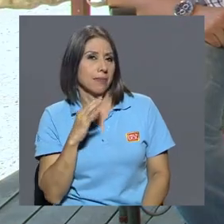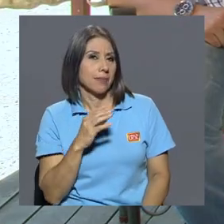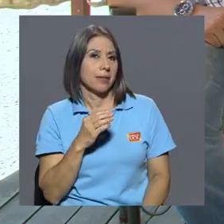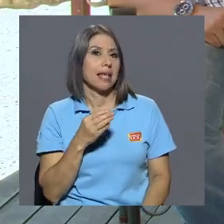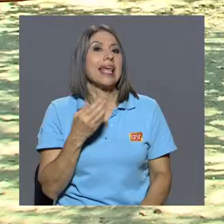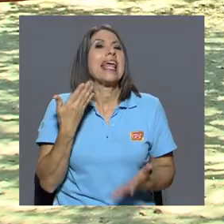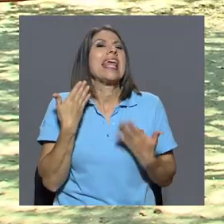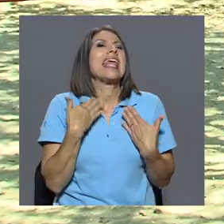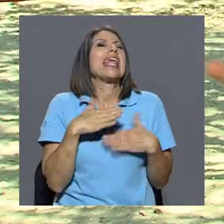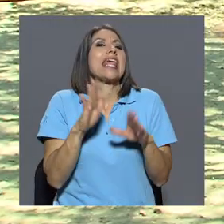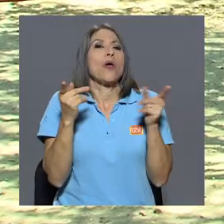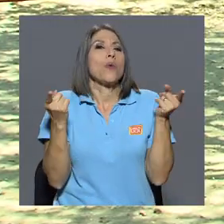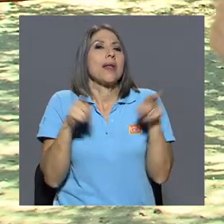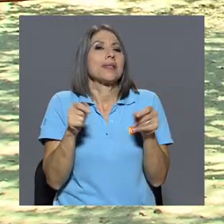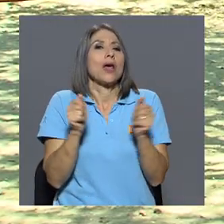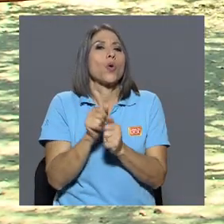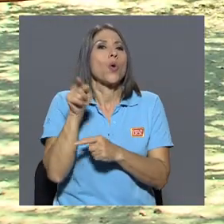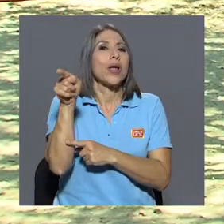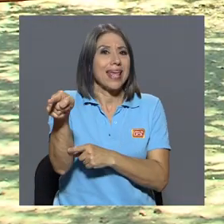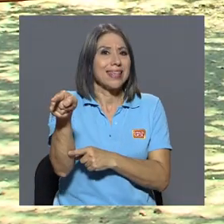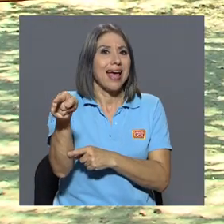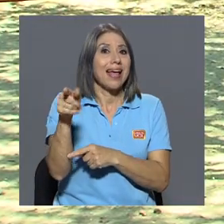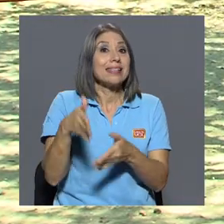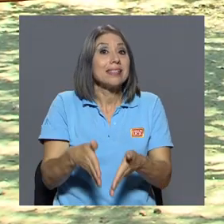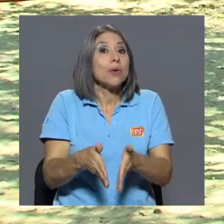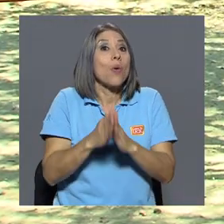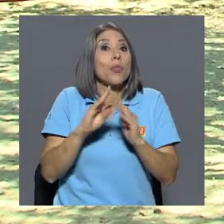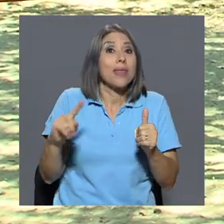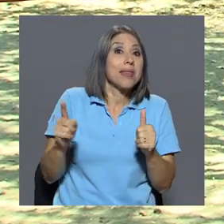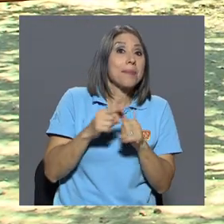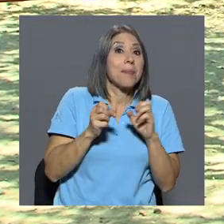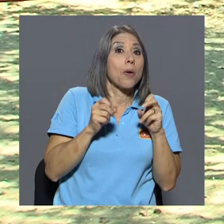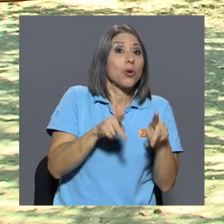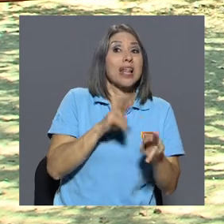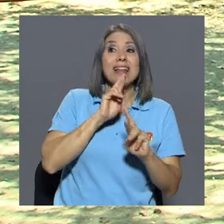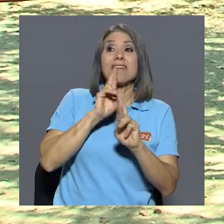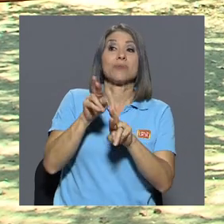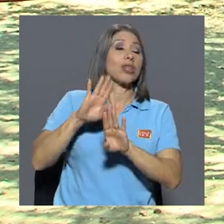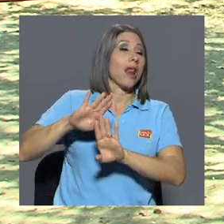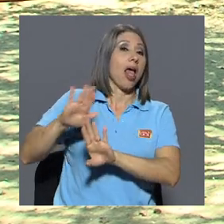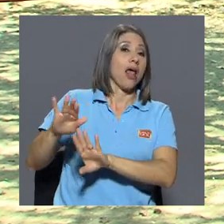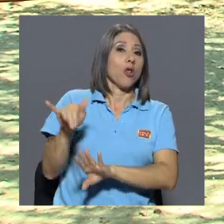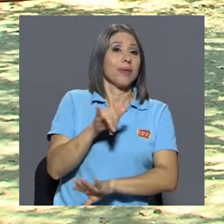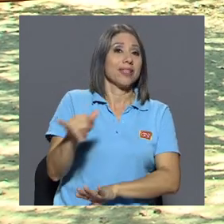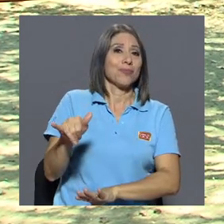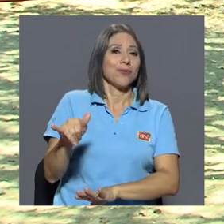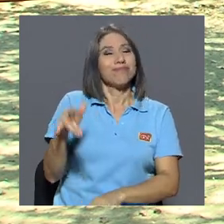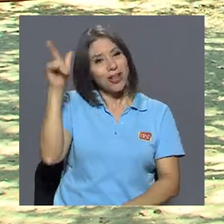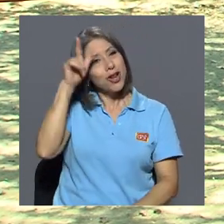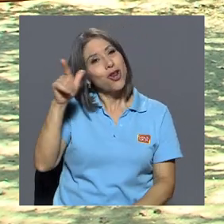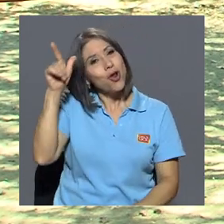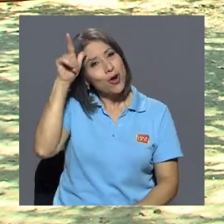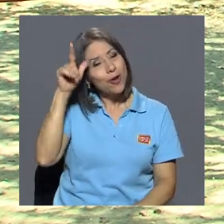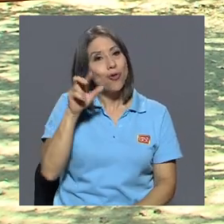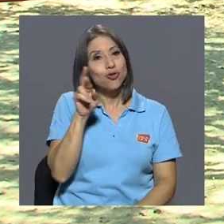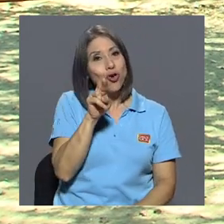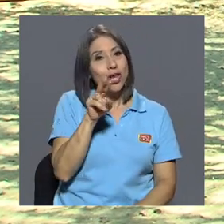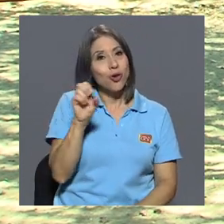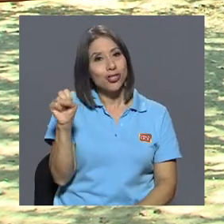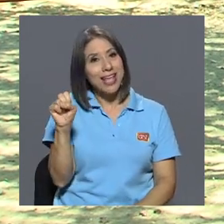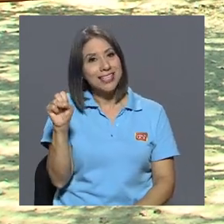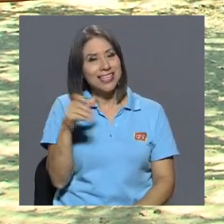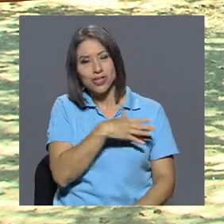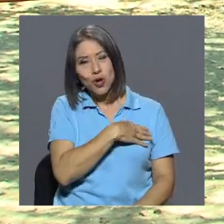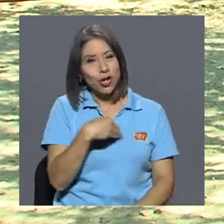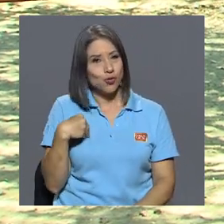cuando fue a pedir la primera oportunidad le hubieran respondido lo mismo? Era obvio que a don Rodrigo no le gustó porque Carmen no había dicho